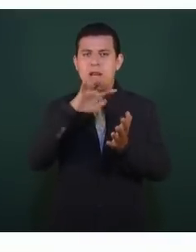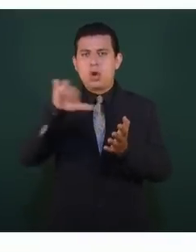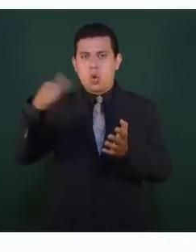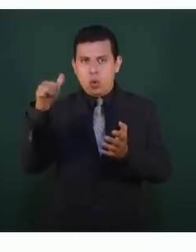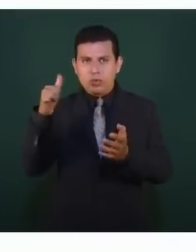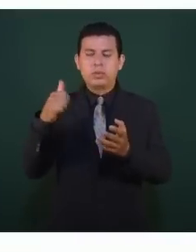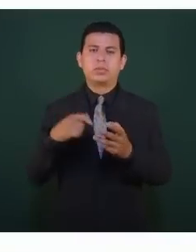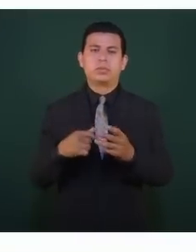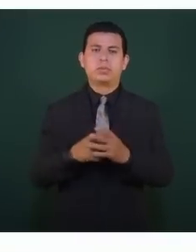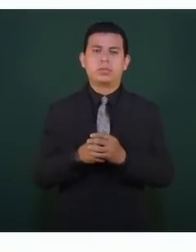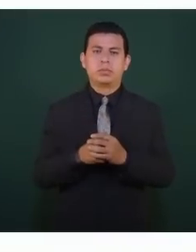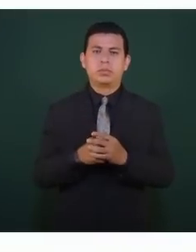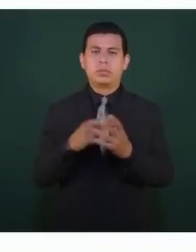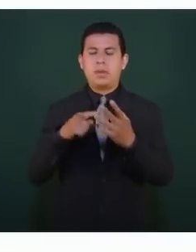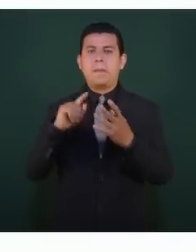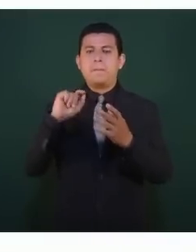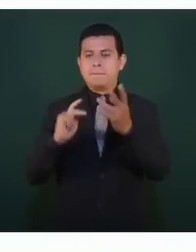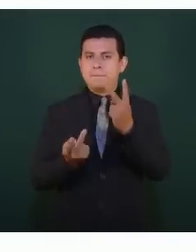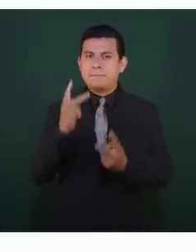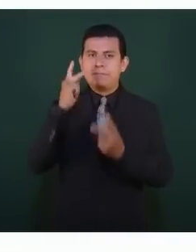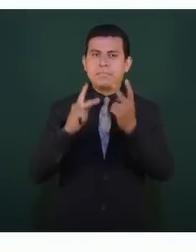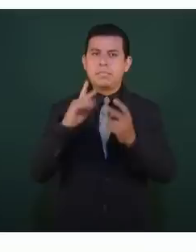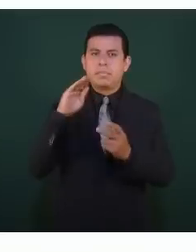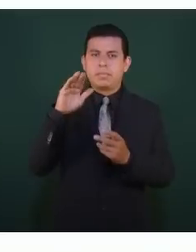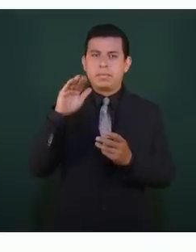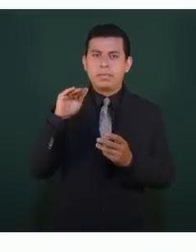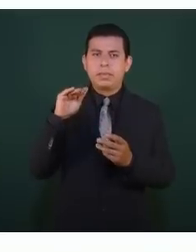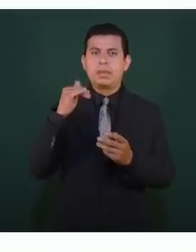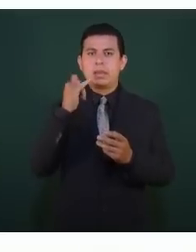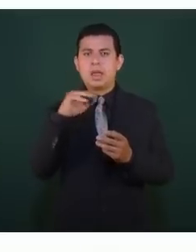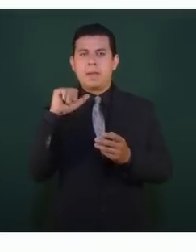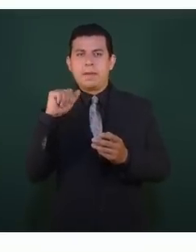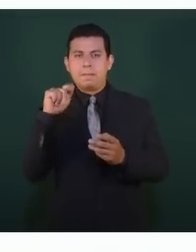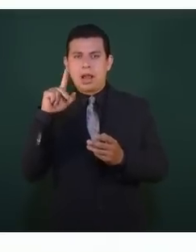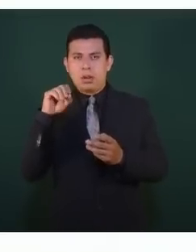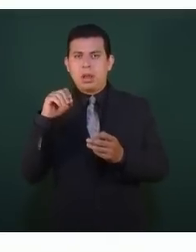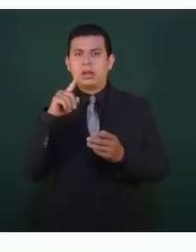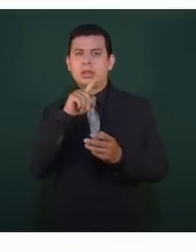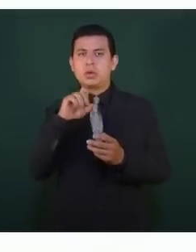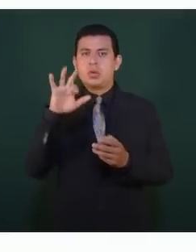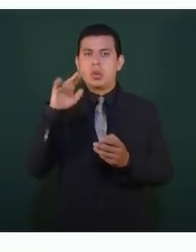5,511 hectáreas de marihuana, de amapola erradicada,